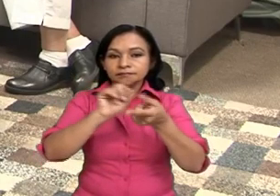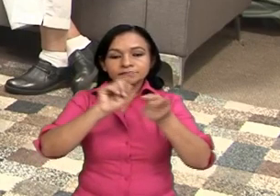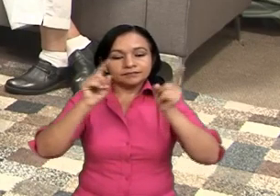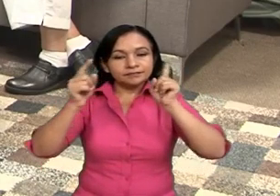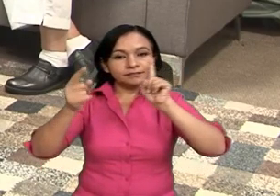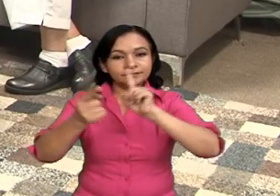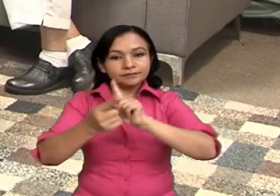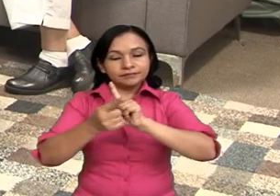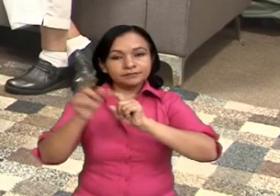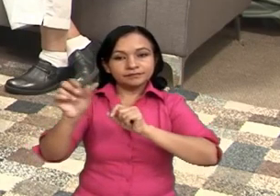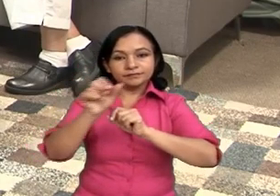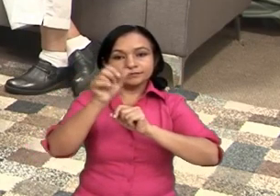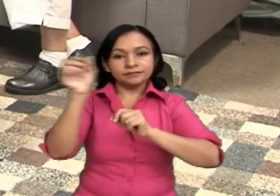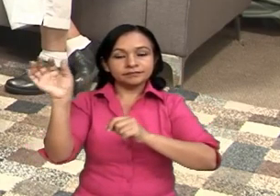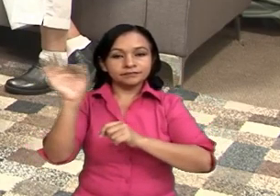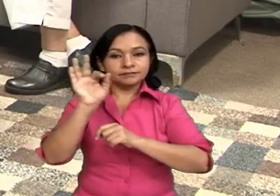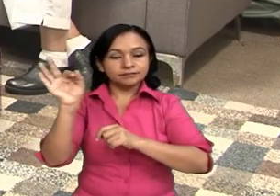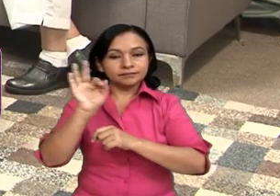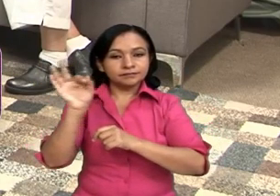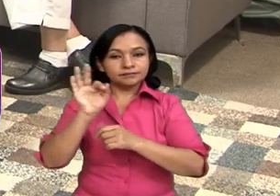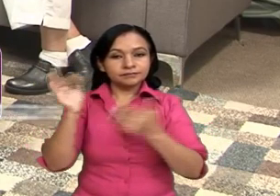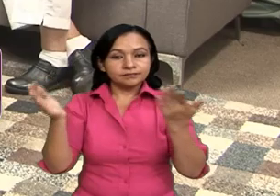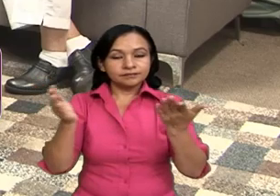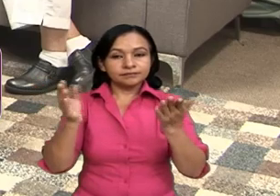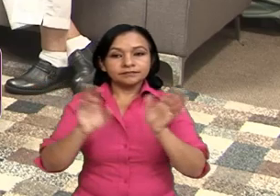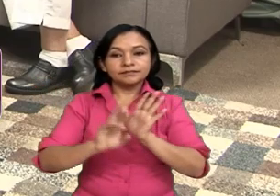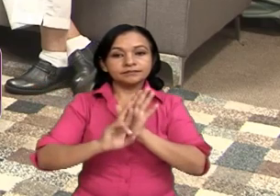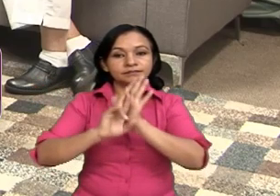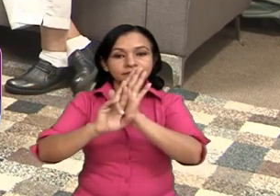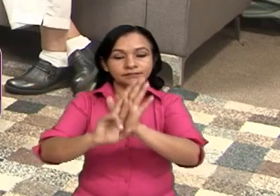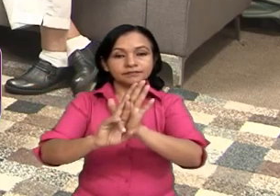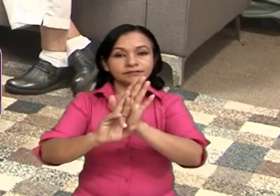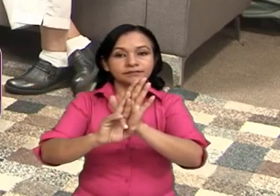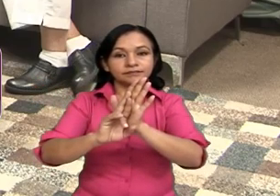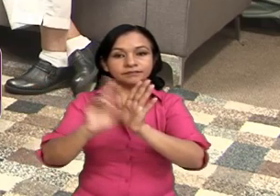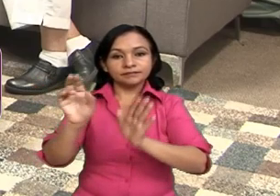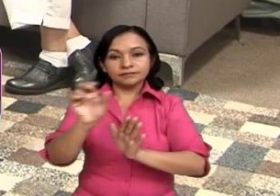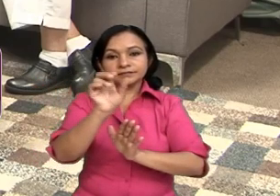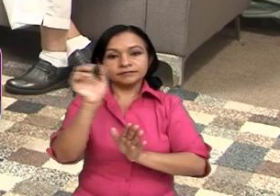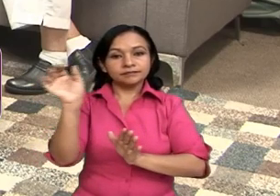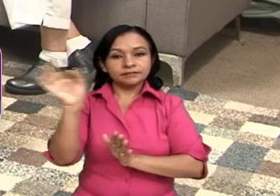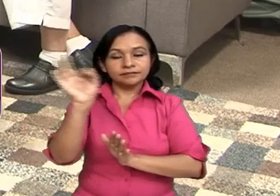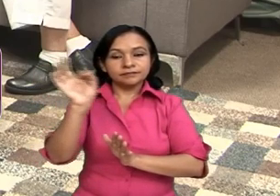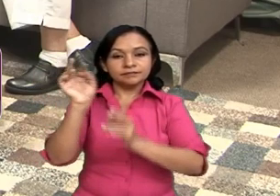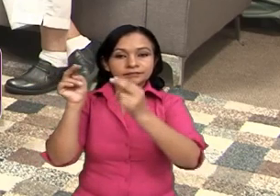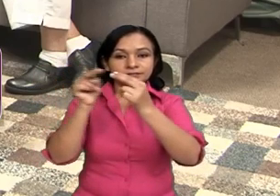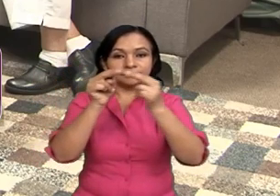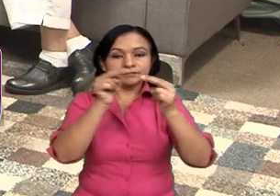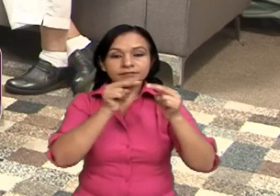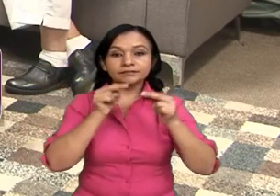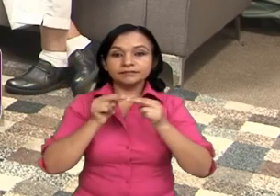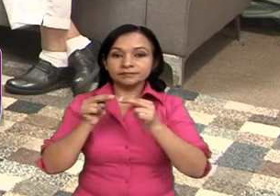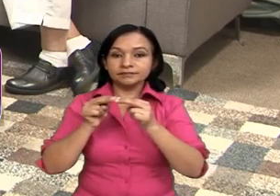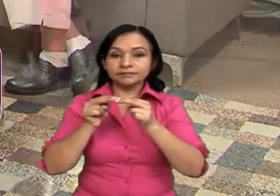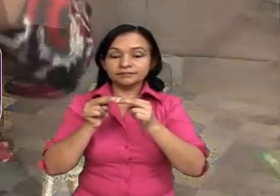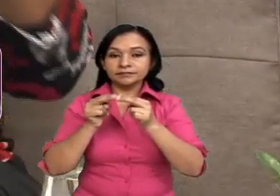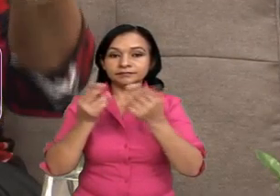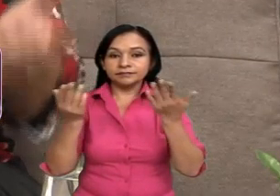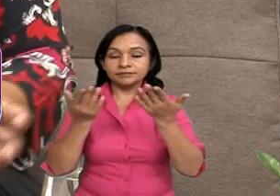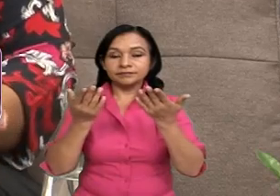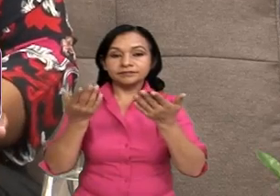a otra forma de representación, a otra forma de vinculación,